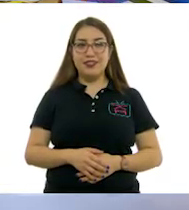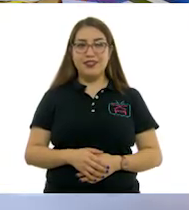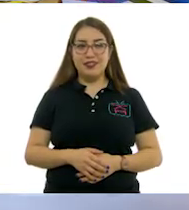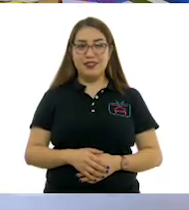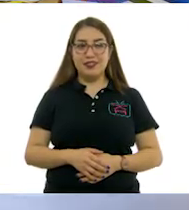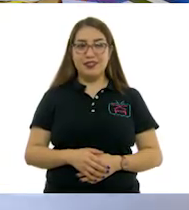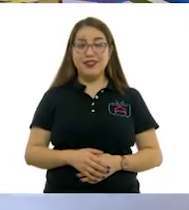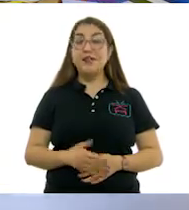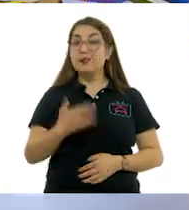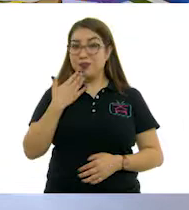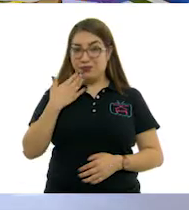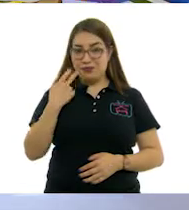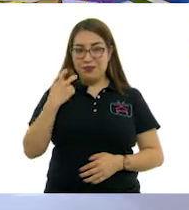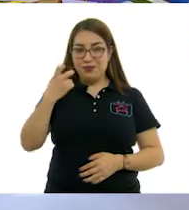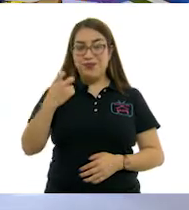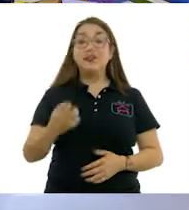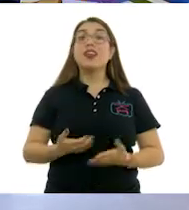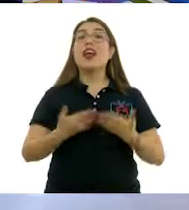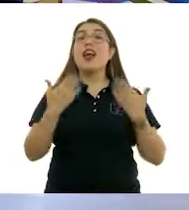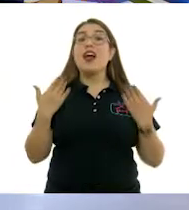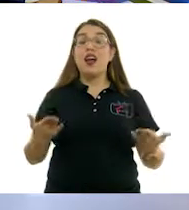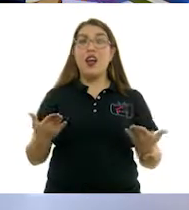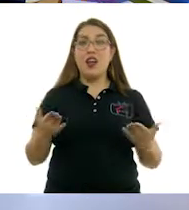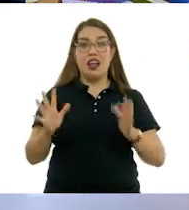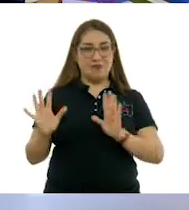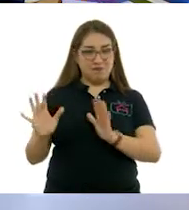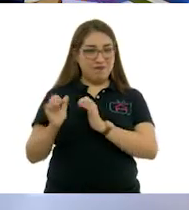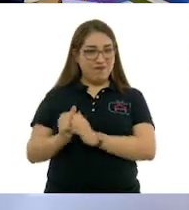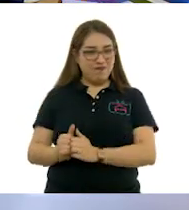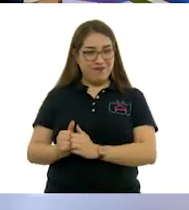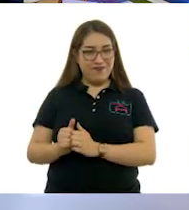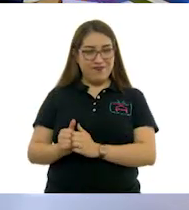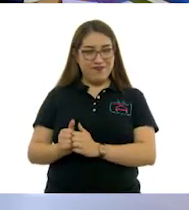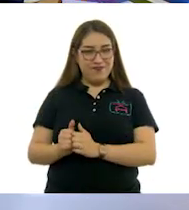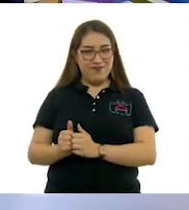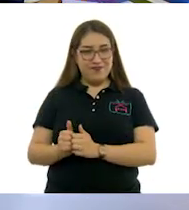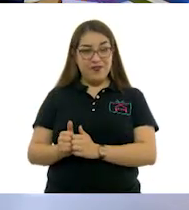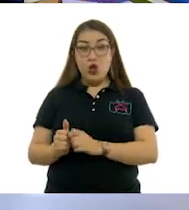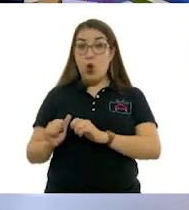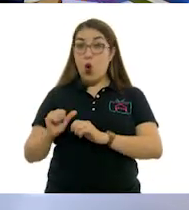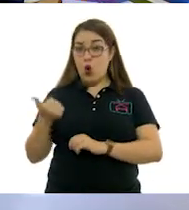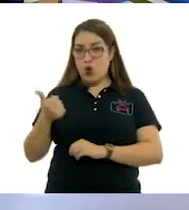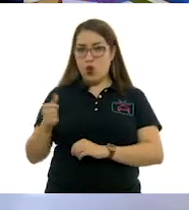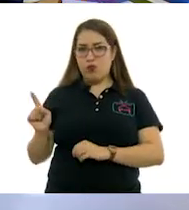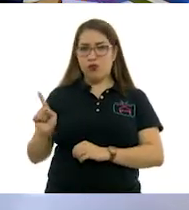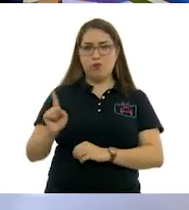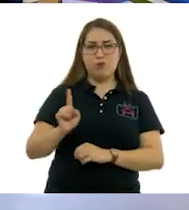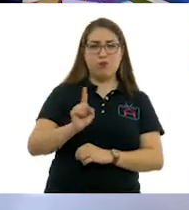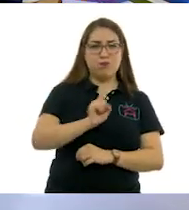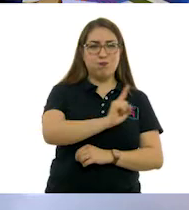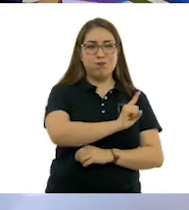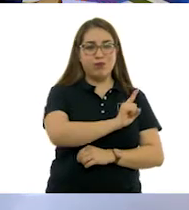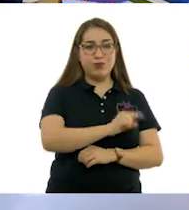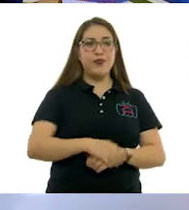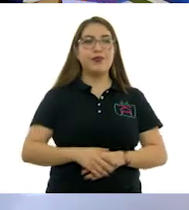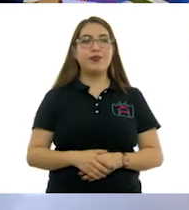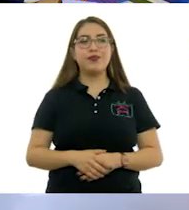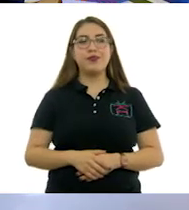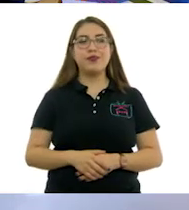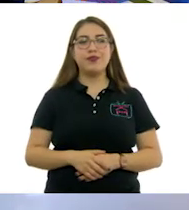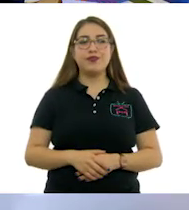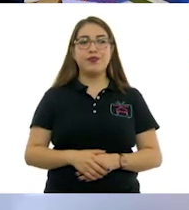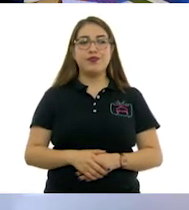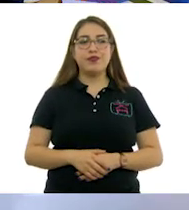Eso. Ahora te vas a desplazar hasta ahí. Te vas a desplazar hacia el otro lado, contrario que en el que tú diste la